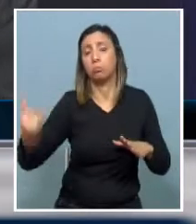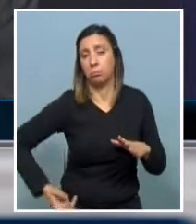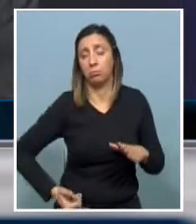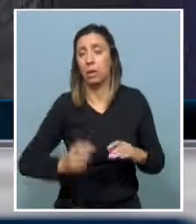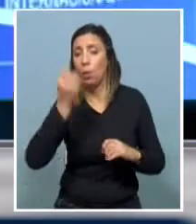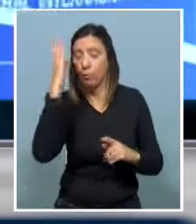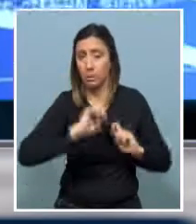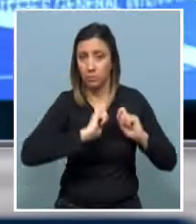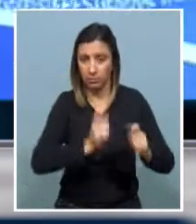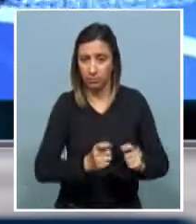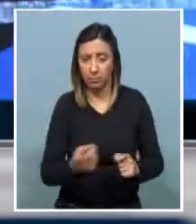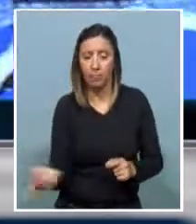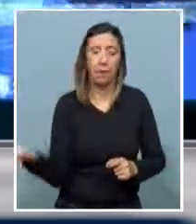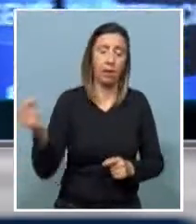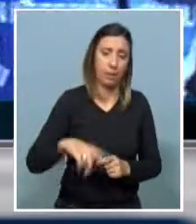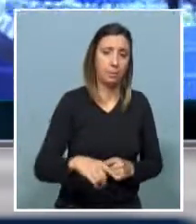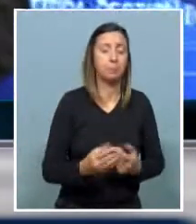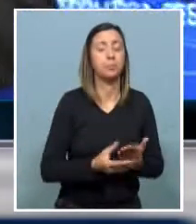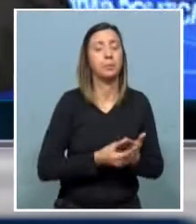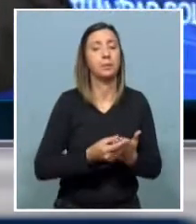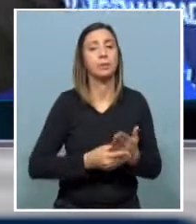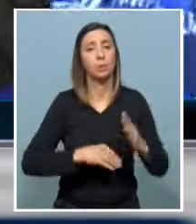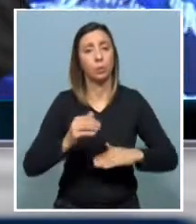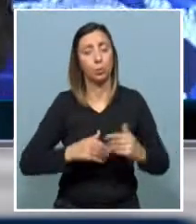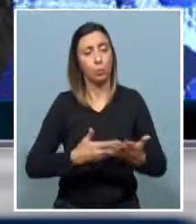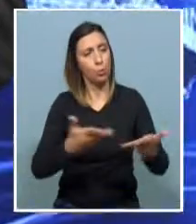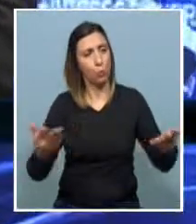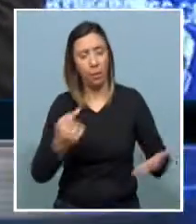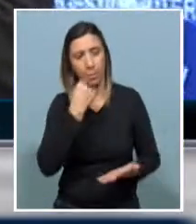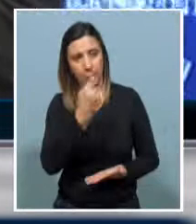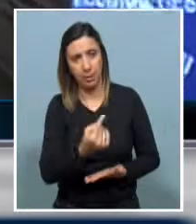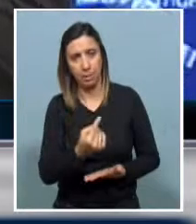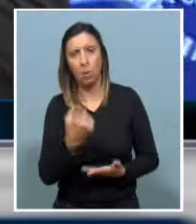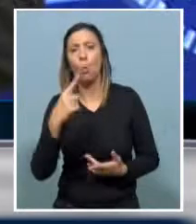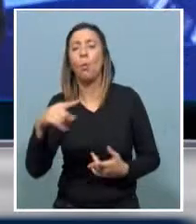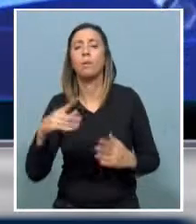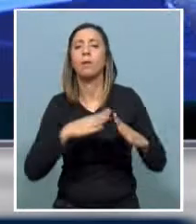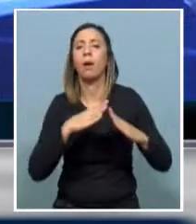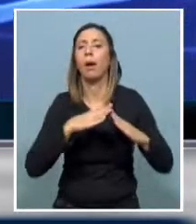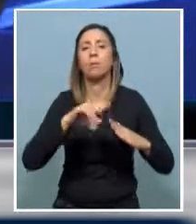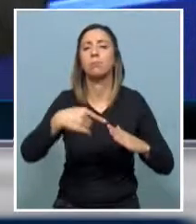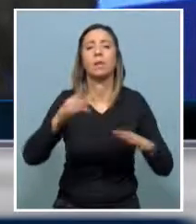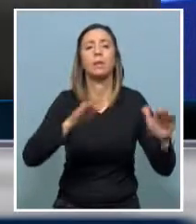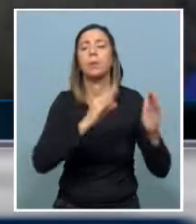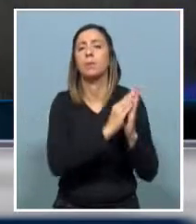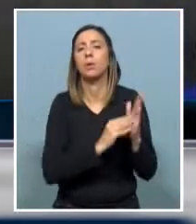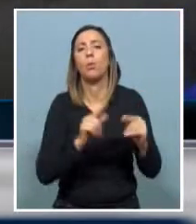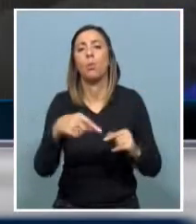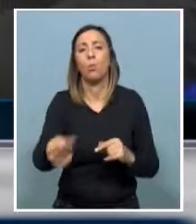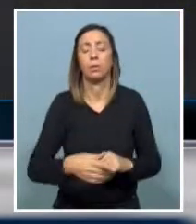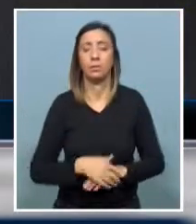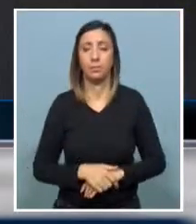entrega. Bien, vamos por este lado acá entonces. Para el Ministro de Obra Pública, Viviendas de San Luis, ¿cuándo se entregan? ¿Cuándo hay nueva convocatoria? Pregunta